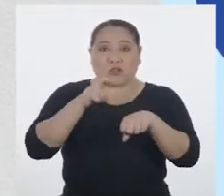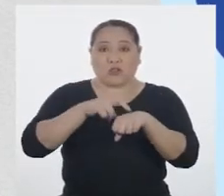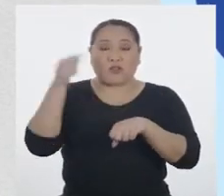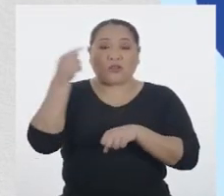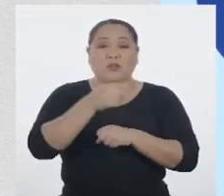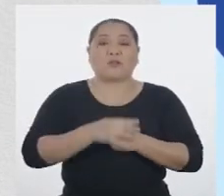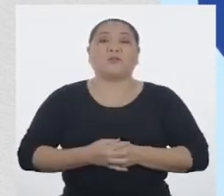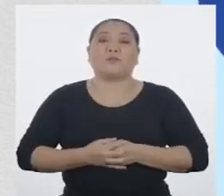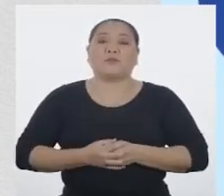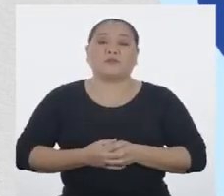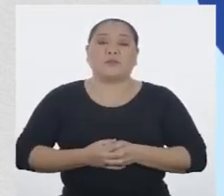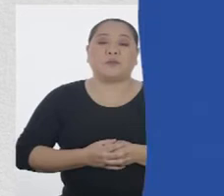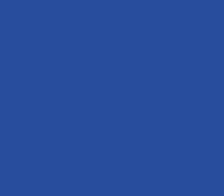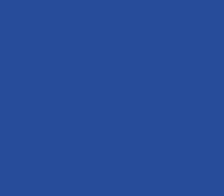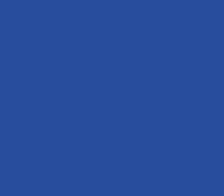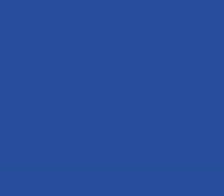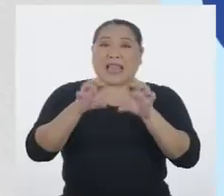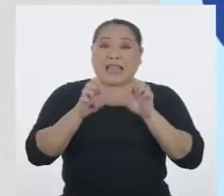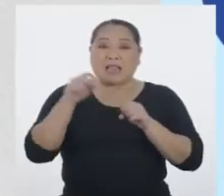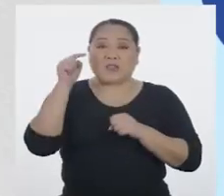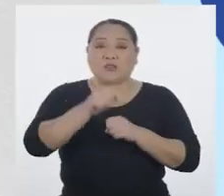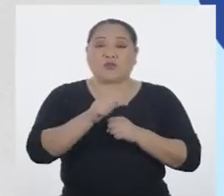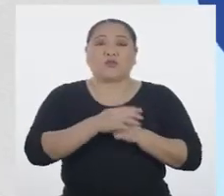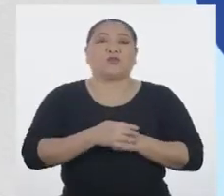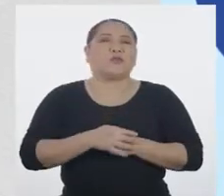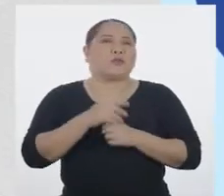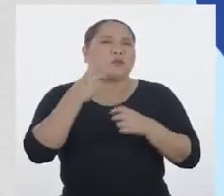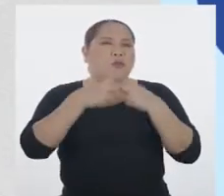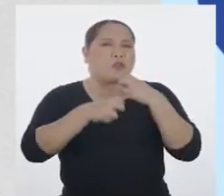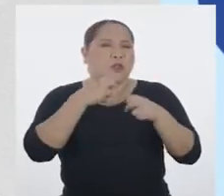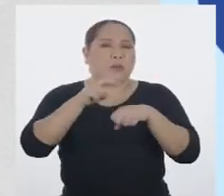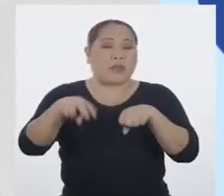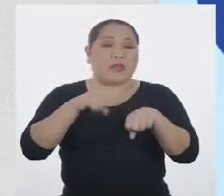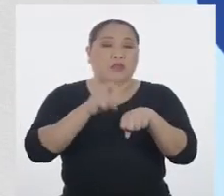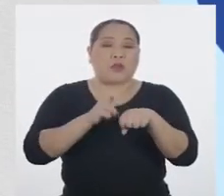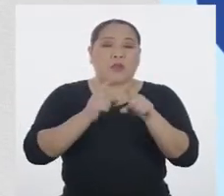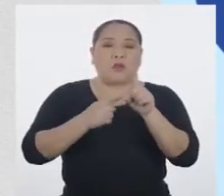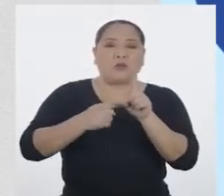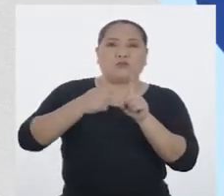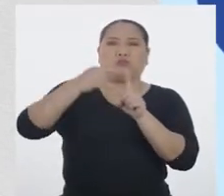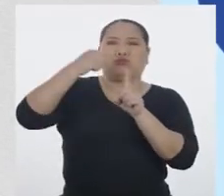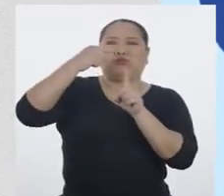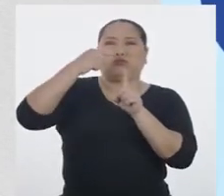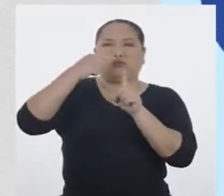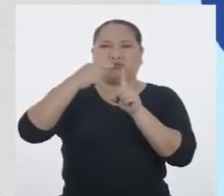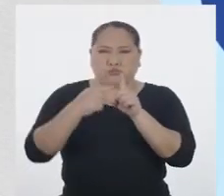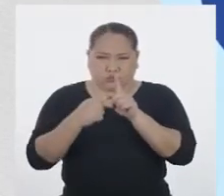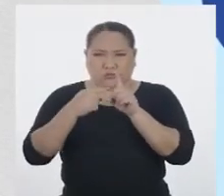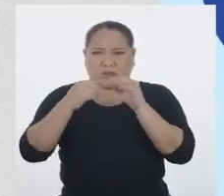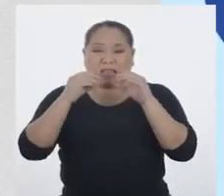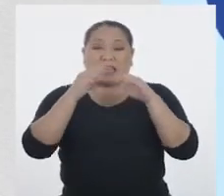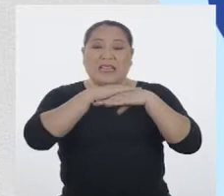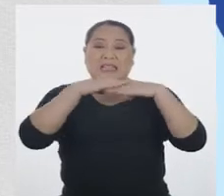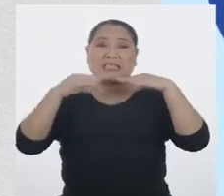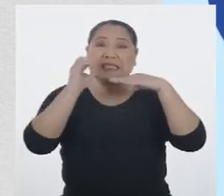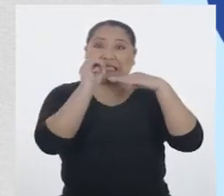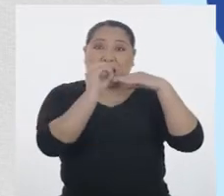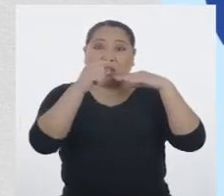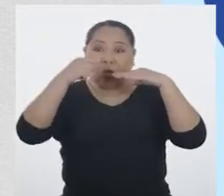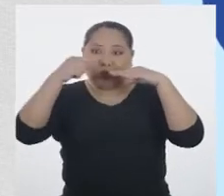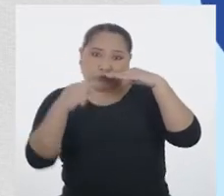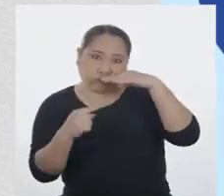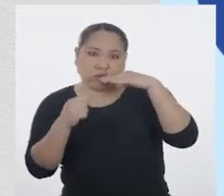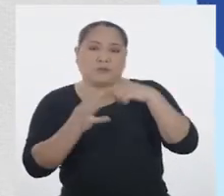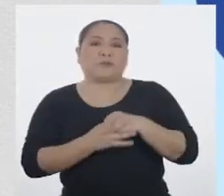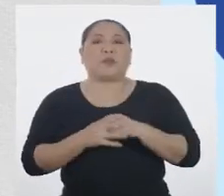Cambio Climático del Agrorural del Midagri. Las heladas son un fenómeno natural en la que la temperatura ambiental desciende a menos de 0